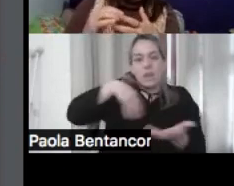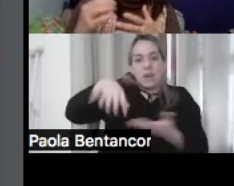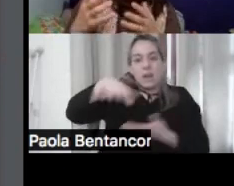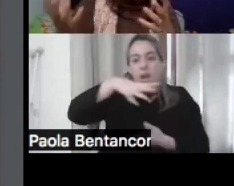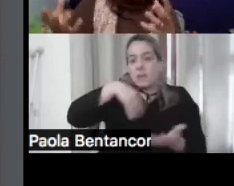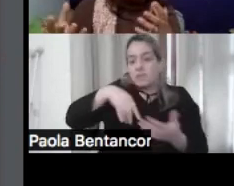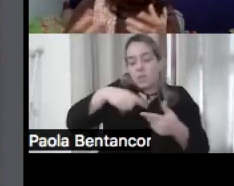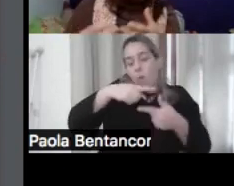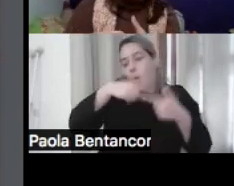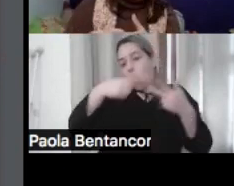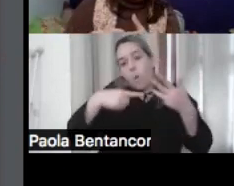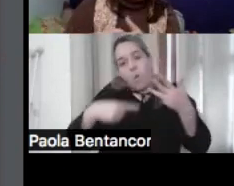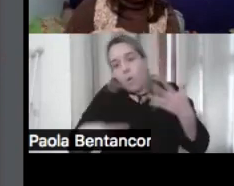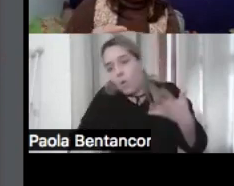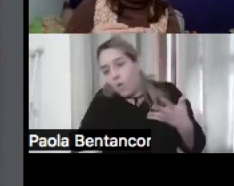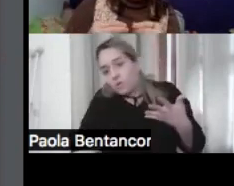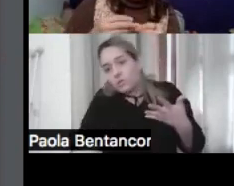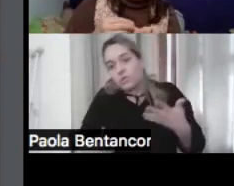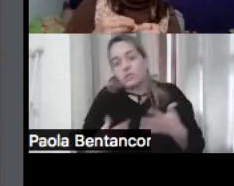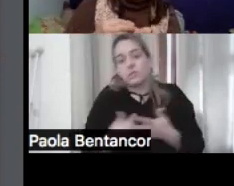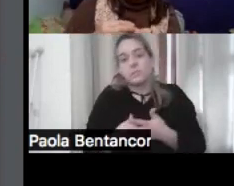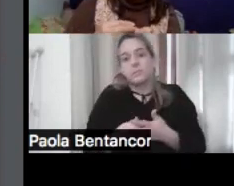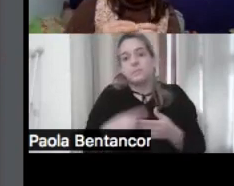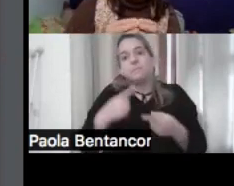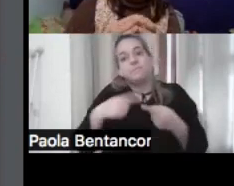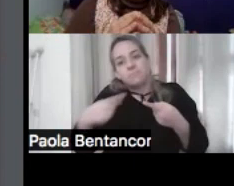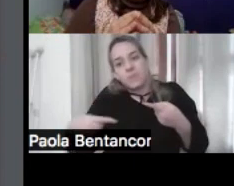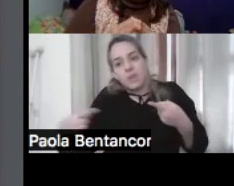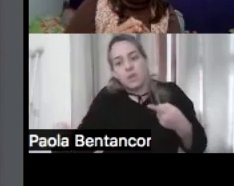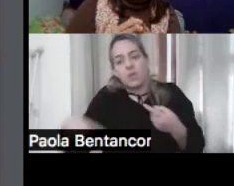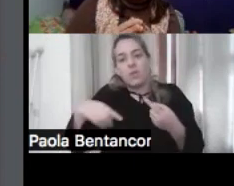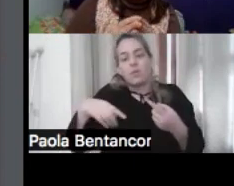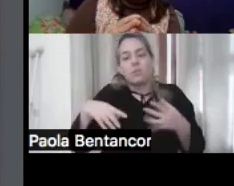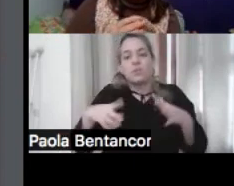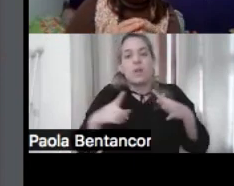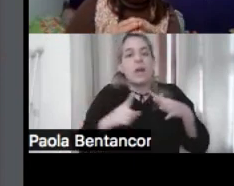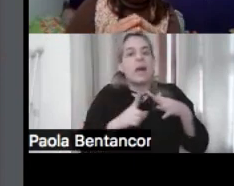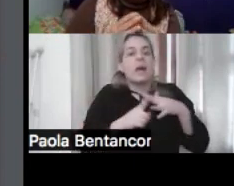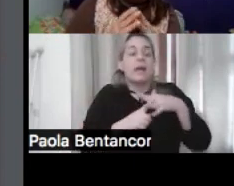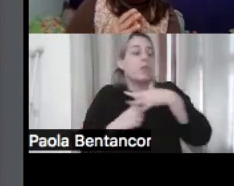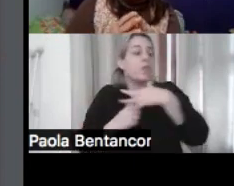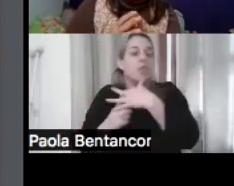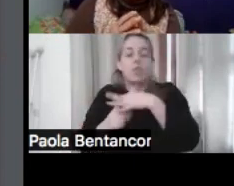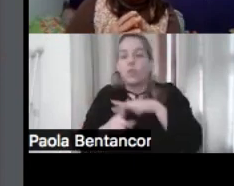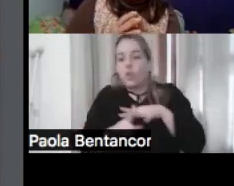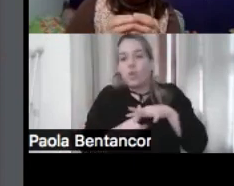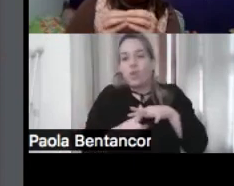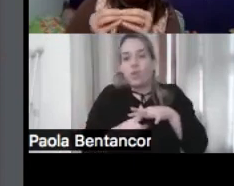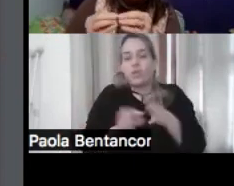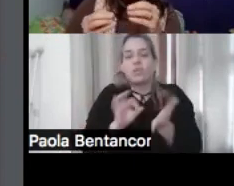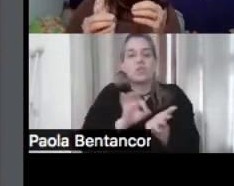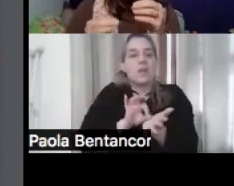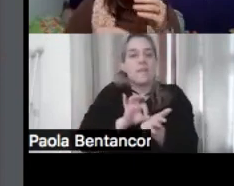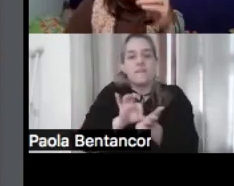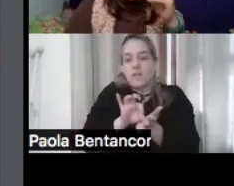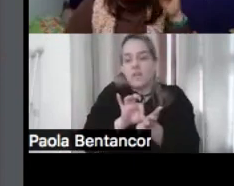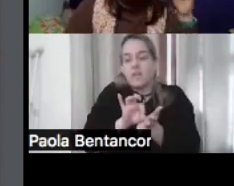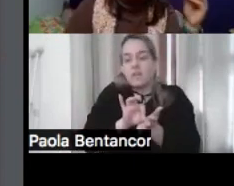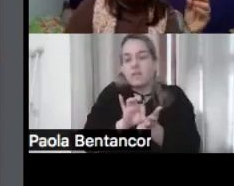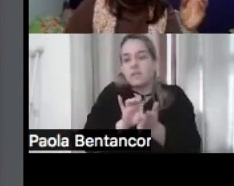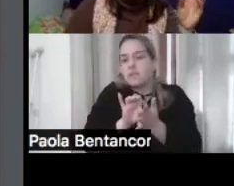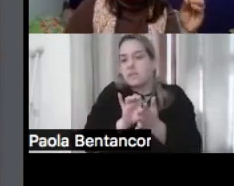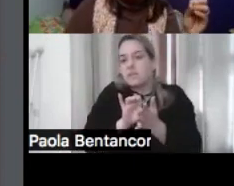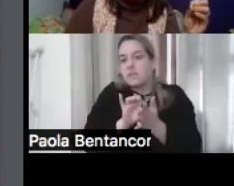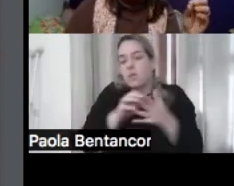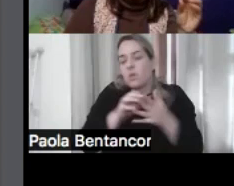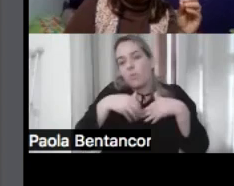objetos, entornos contextuales, actividades o servicios que van a responder específicamente